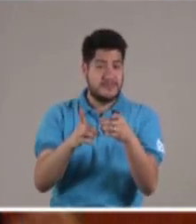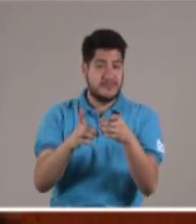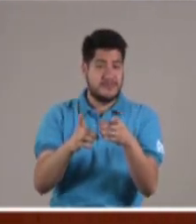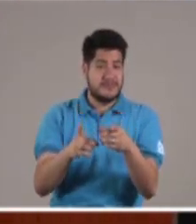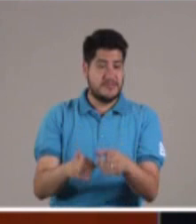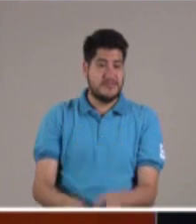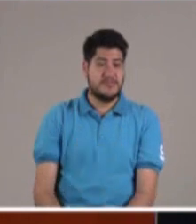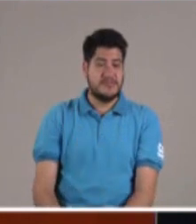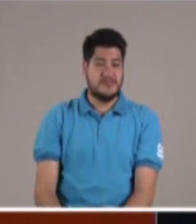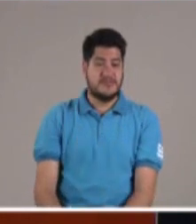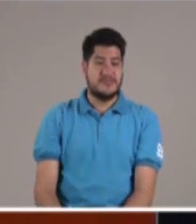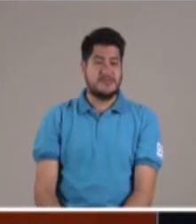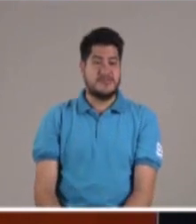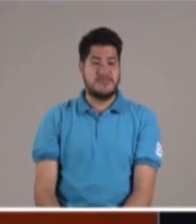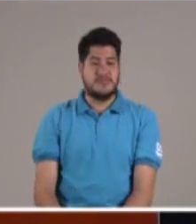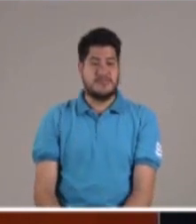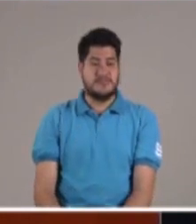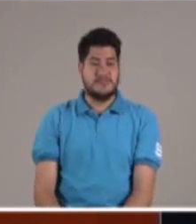conteste